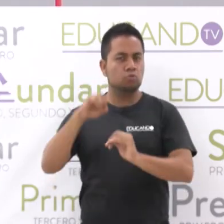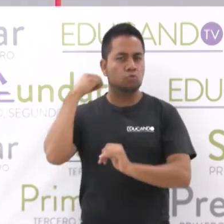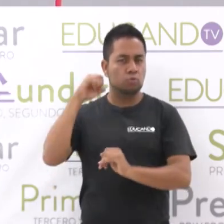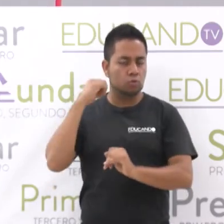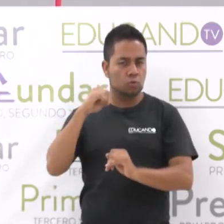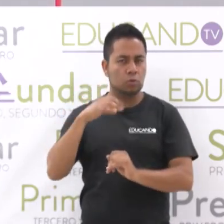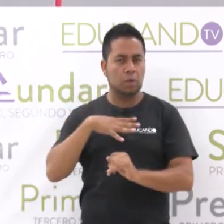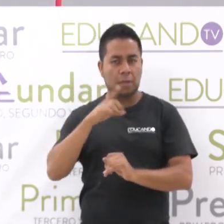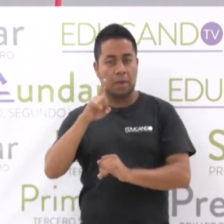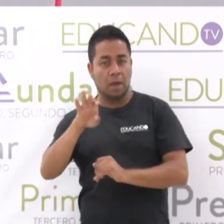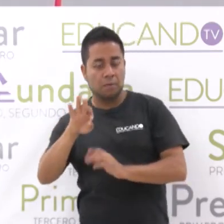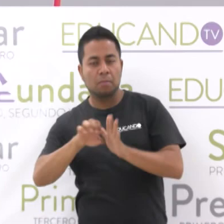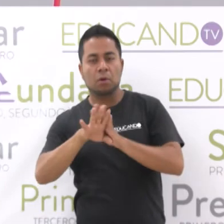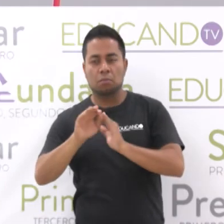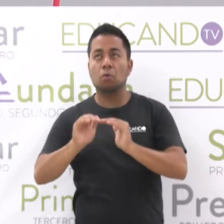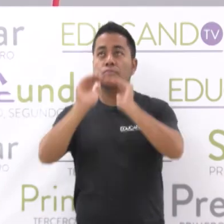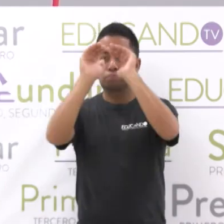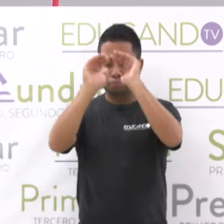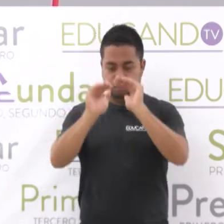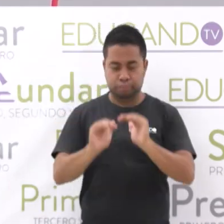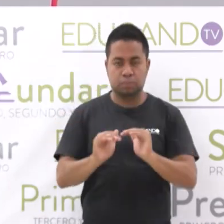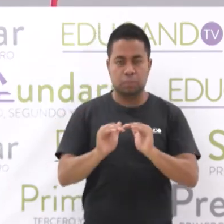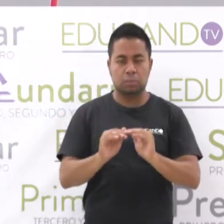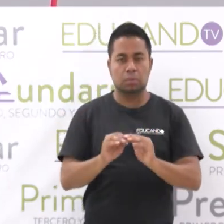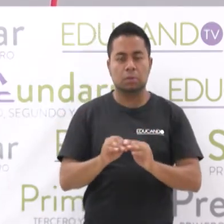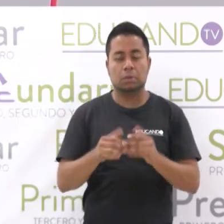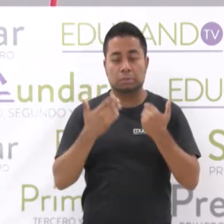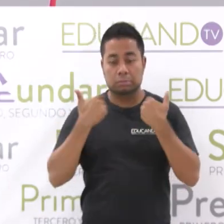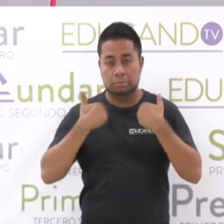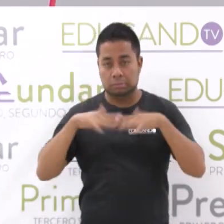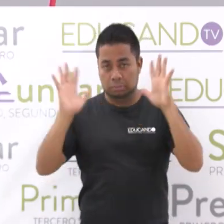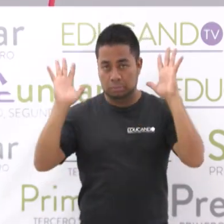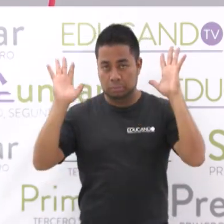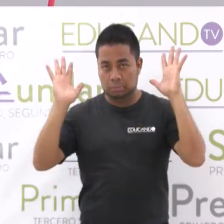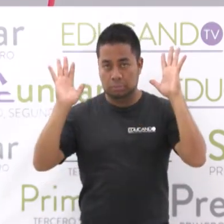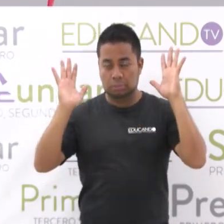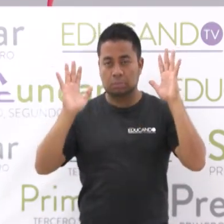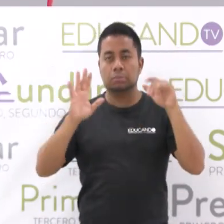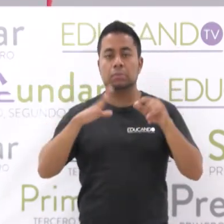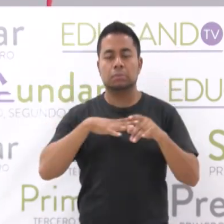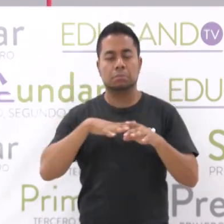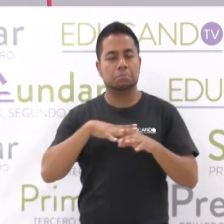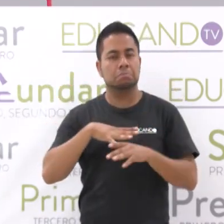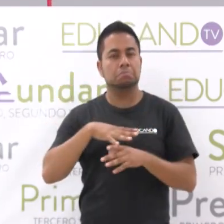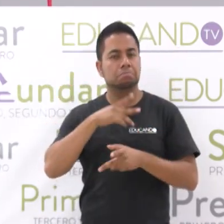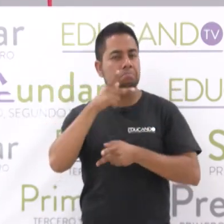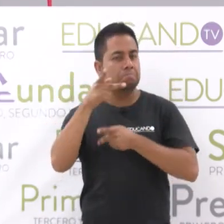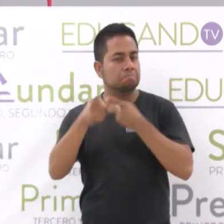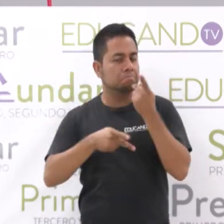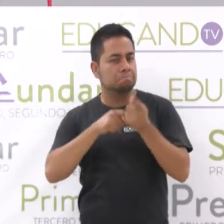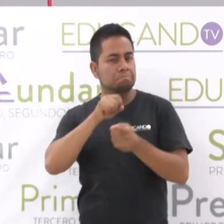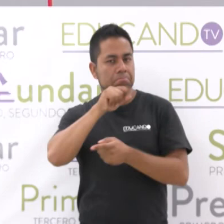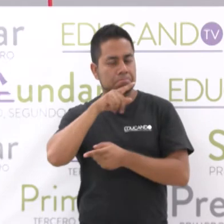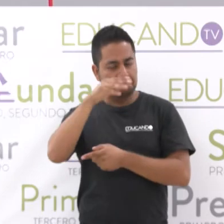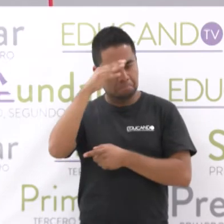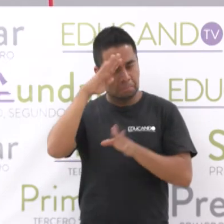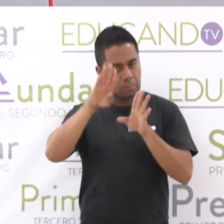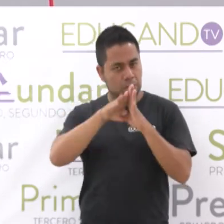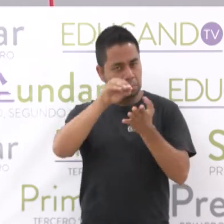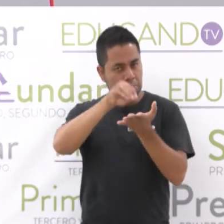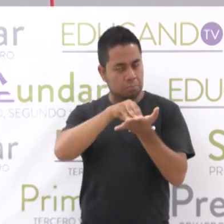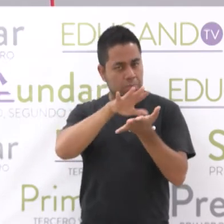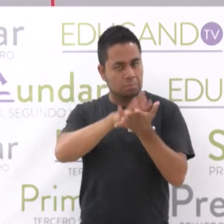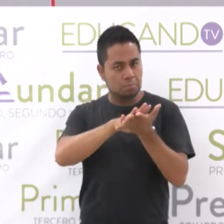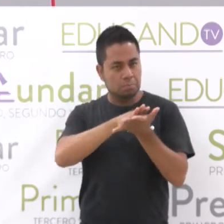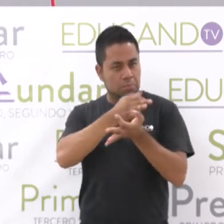DF? Ahora, según esto, hay que también cuestionarse pues los datos que publican